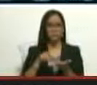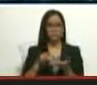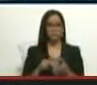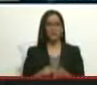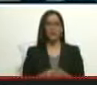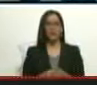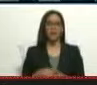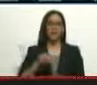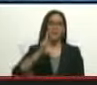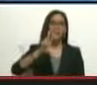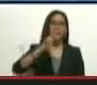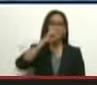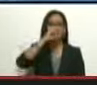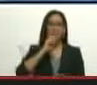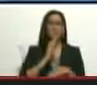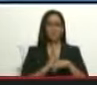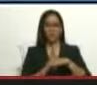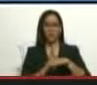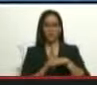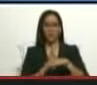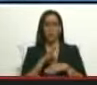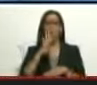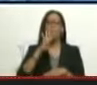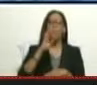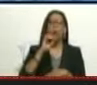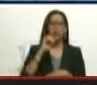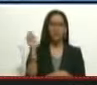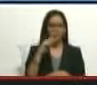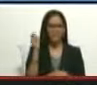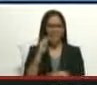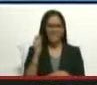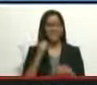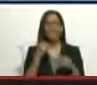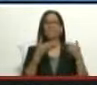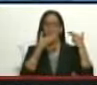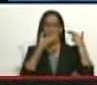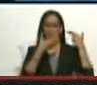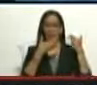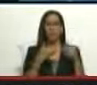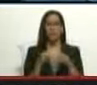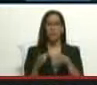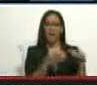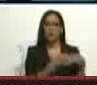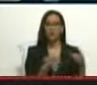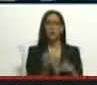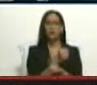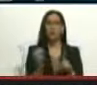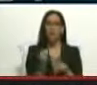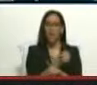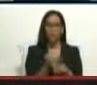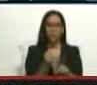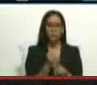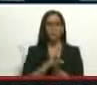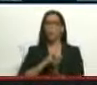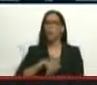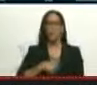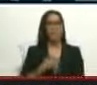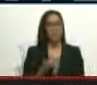en 3 años y medio, 40 meses secuestrado, aislado, torturado, no